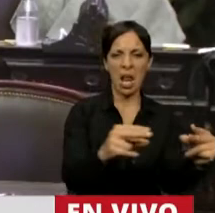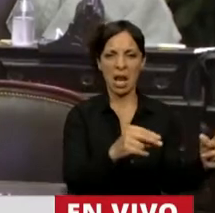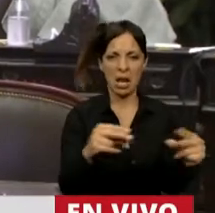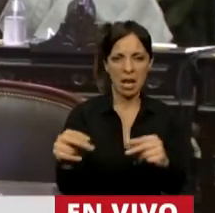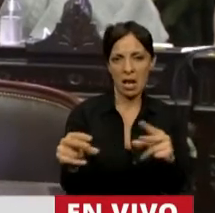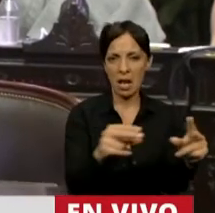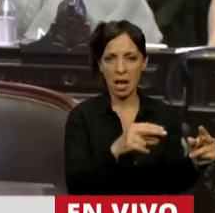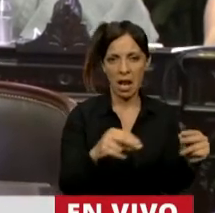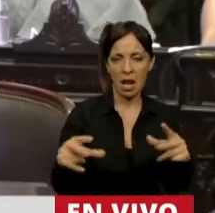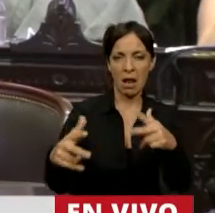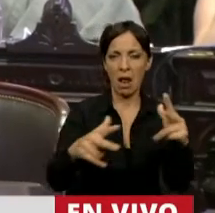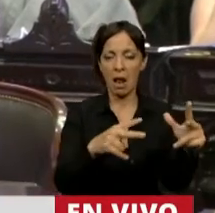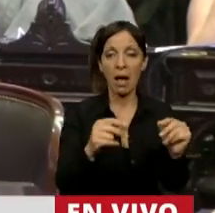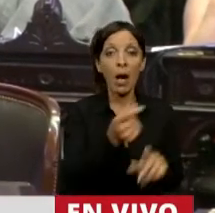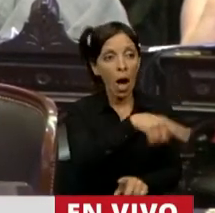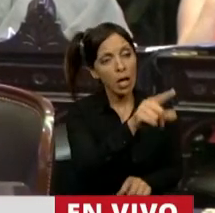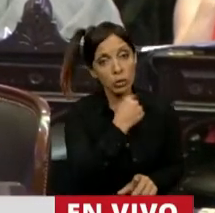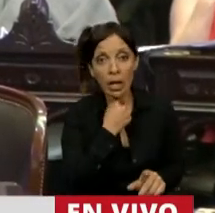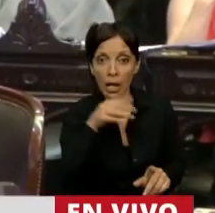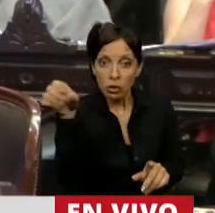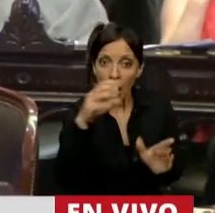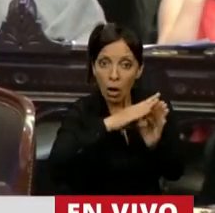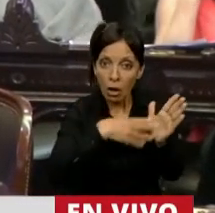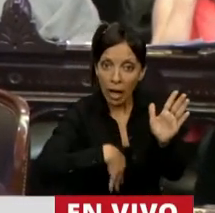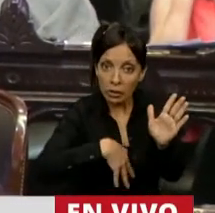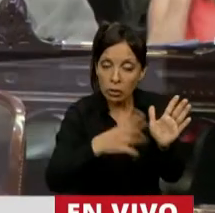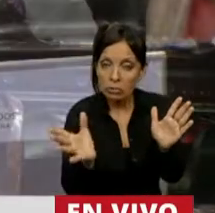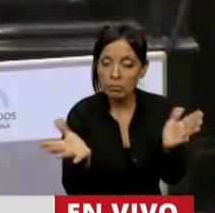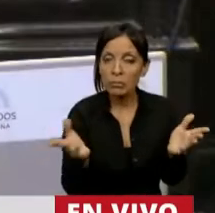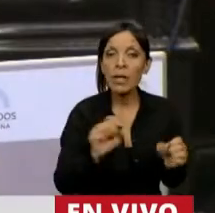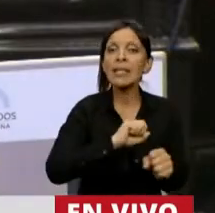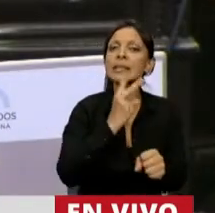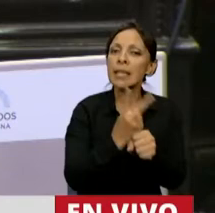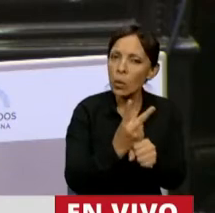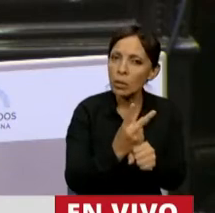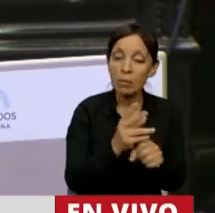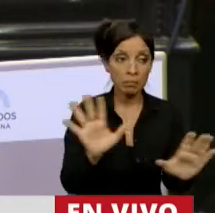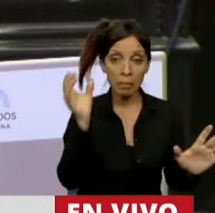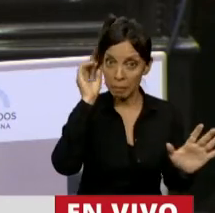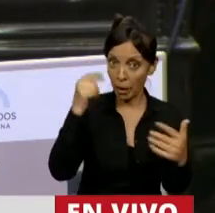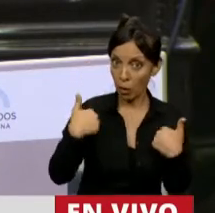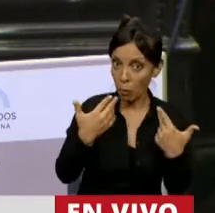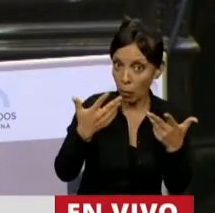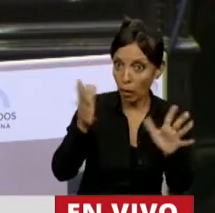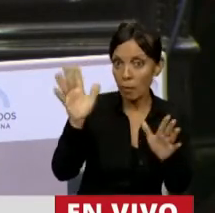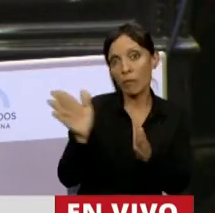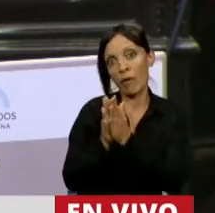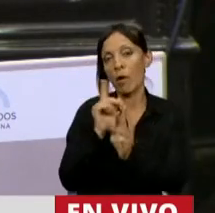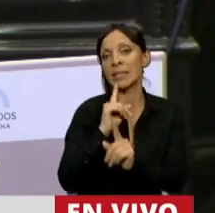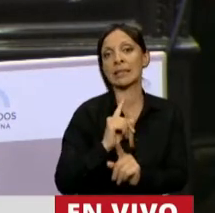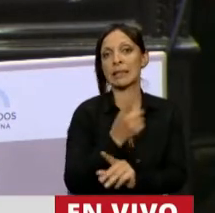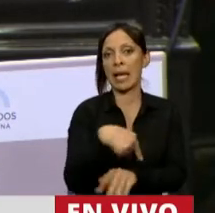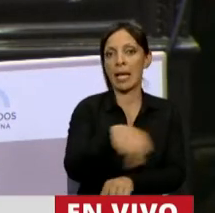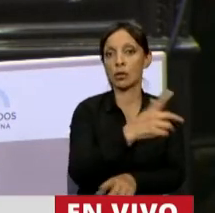Eso en primer término. Si quieren, traemos el texto y los leemos. En segundo término, presidente, ¿puede pedir silencio? Porque parece